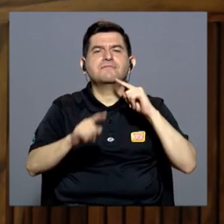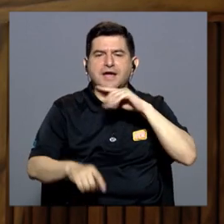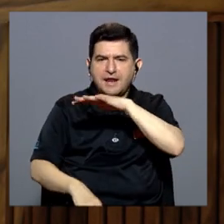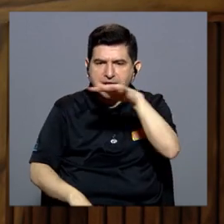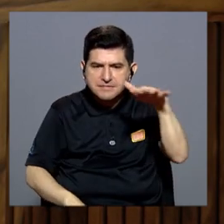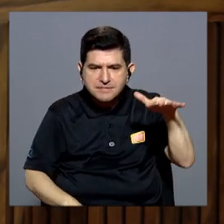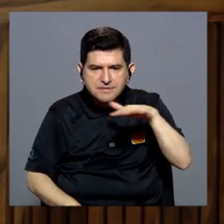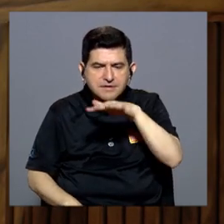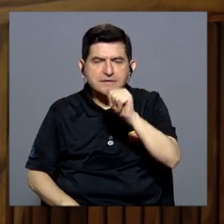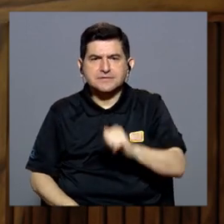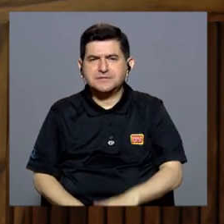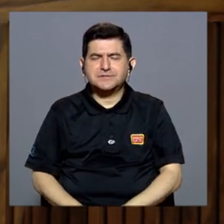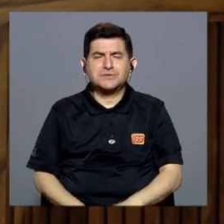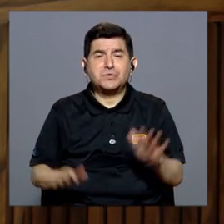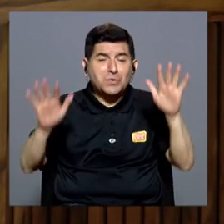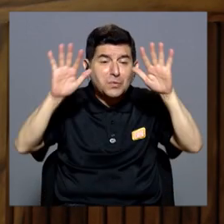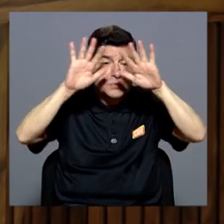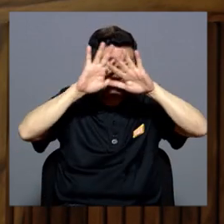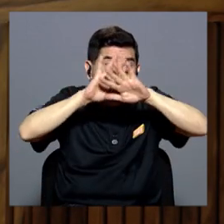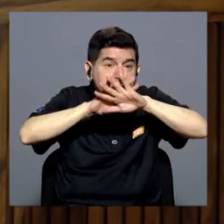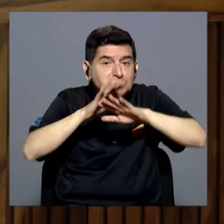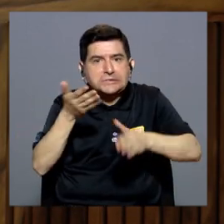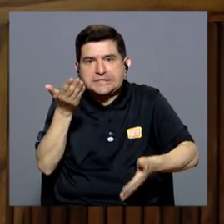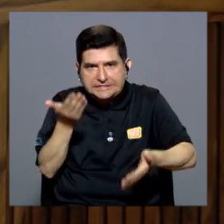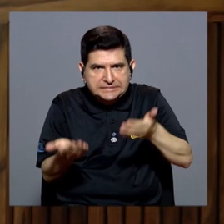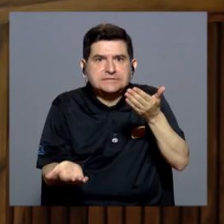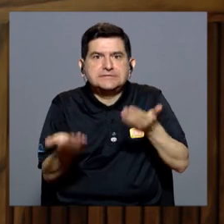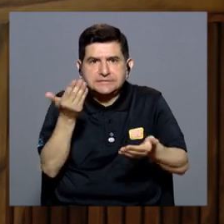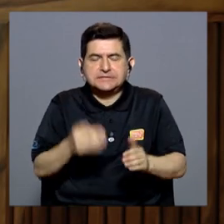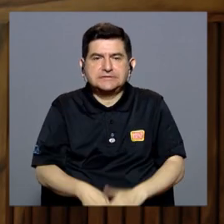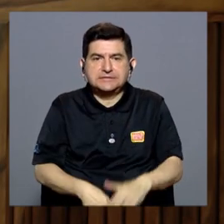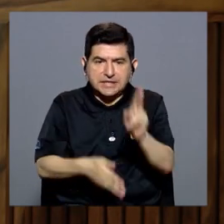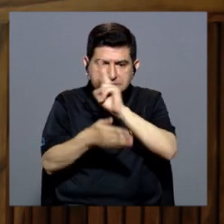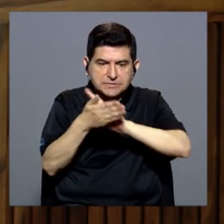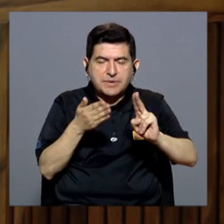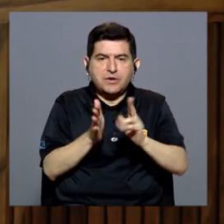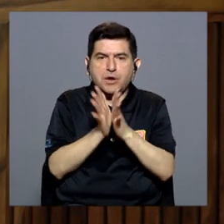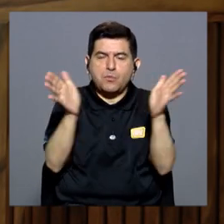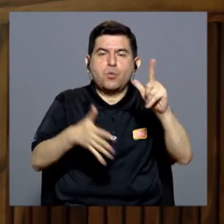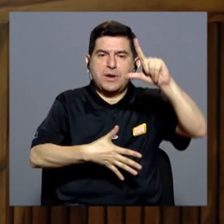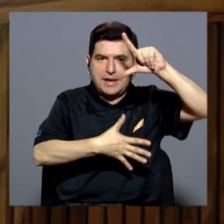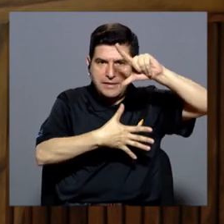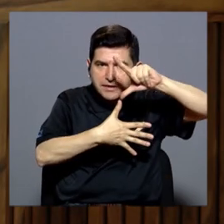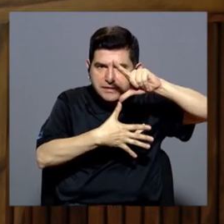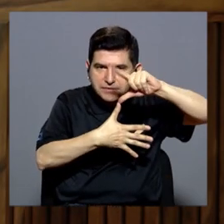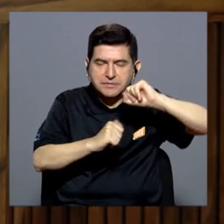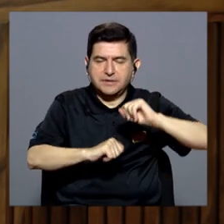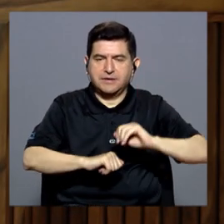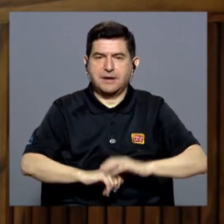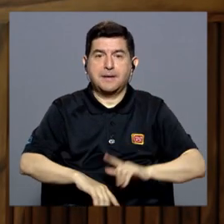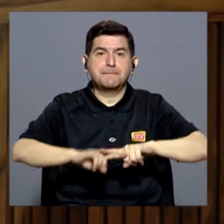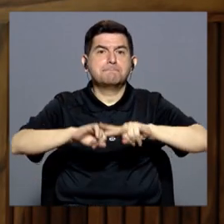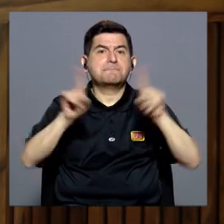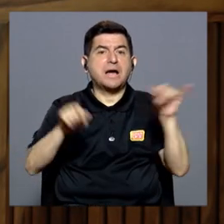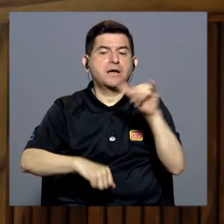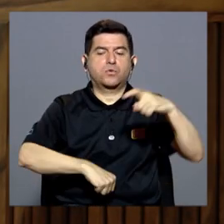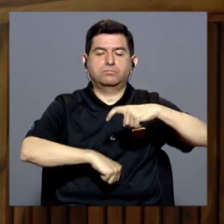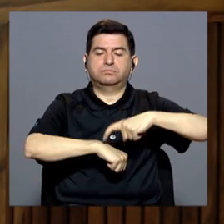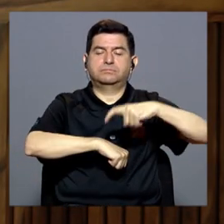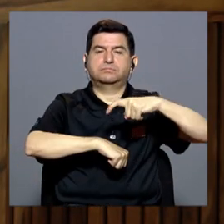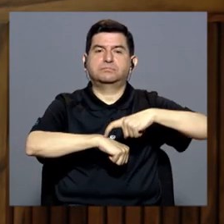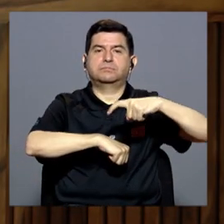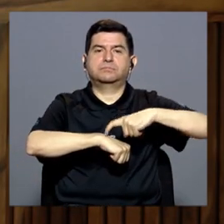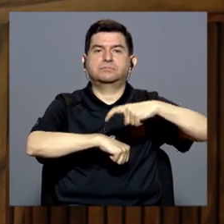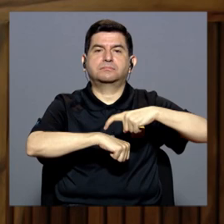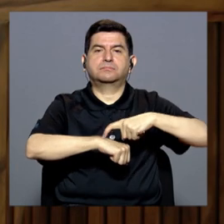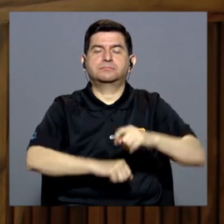realmente oscuras para la Universidad Pública Latinoamericana, pero al mismo tiempo